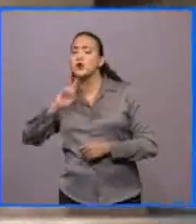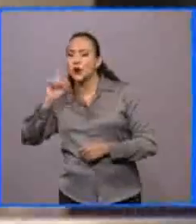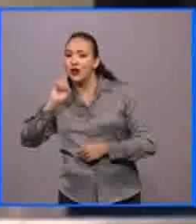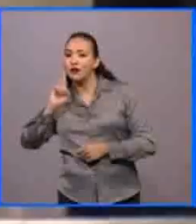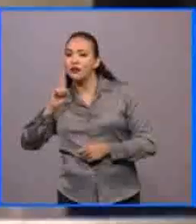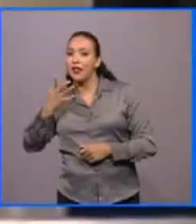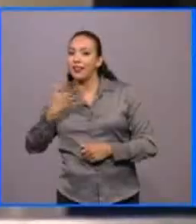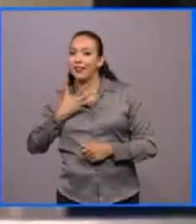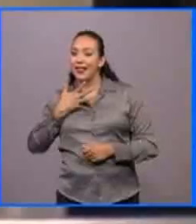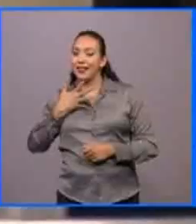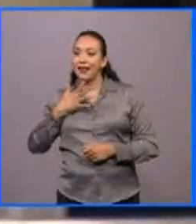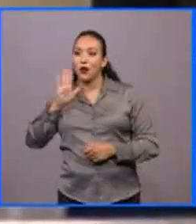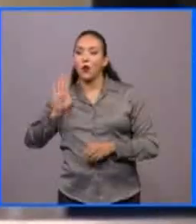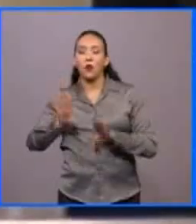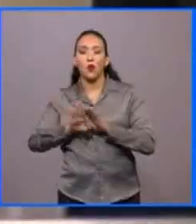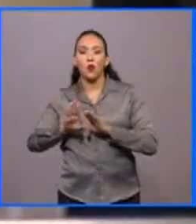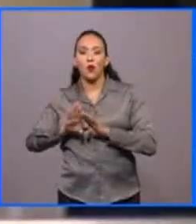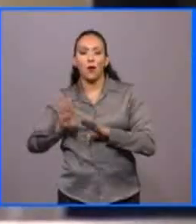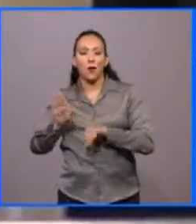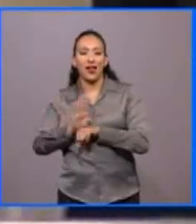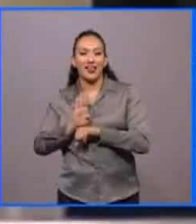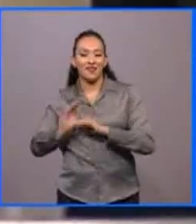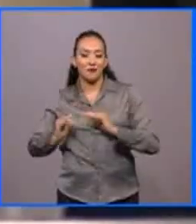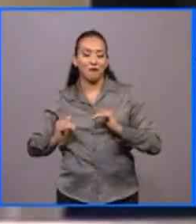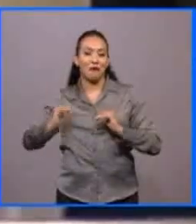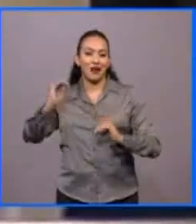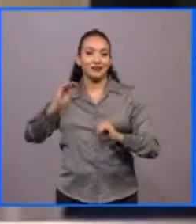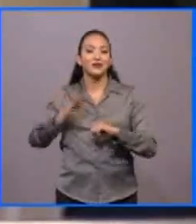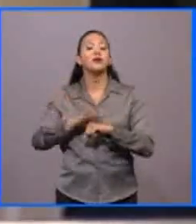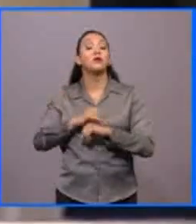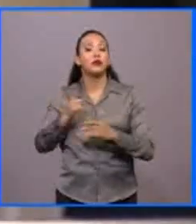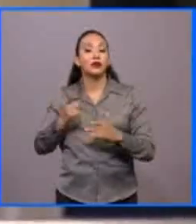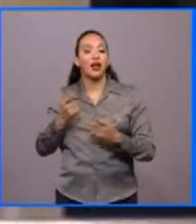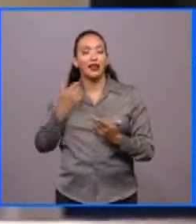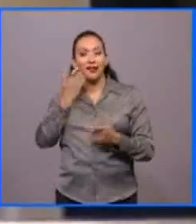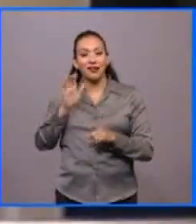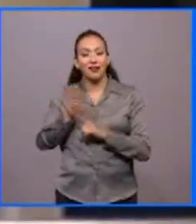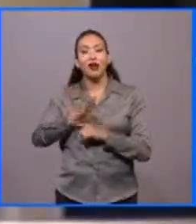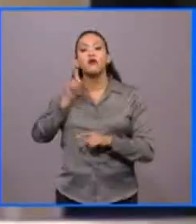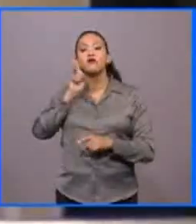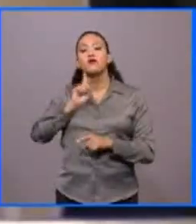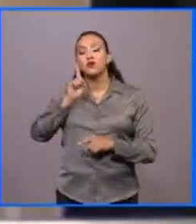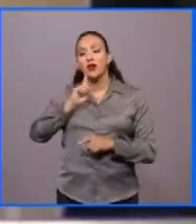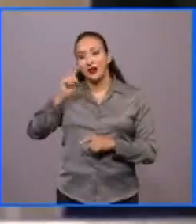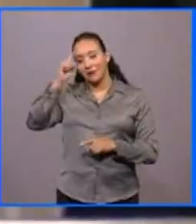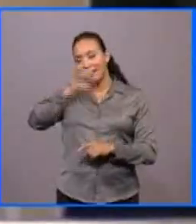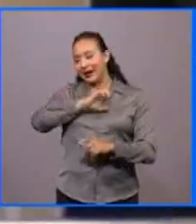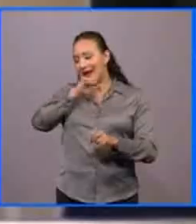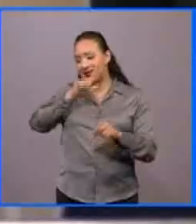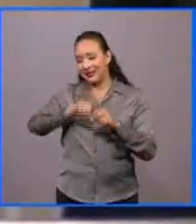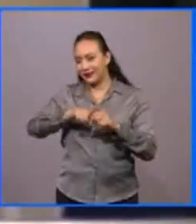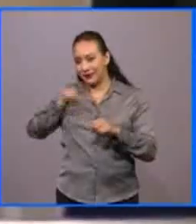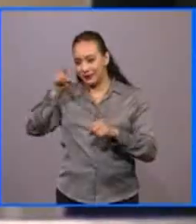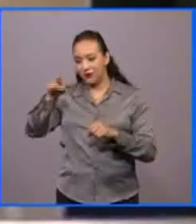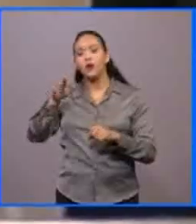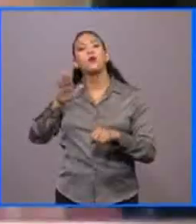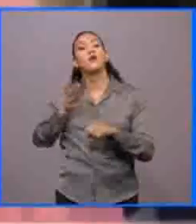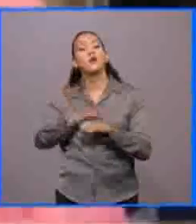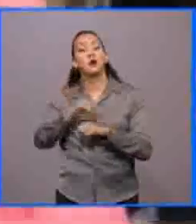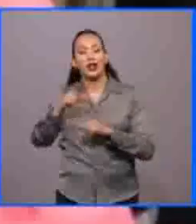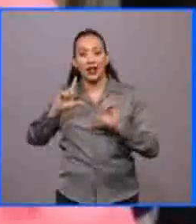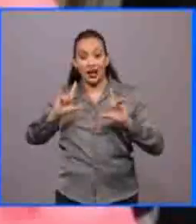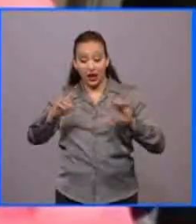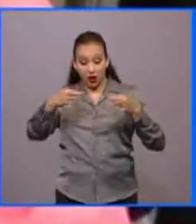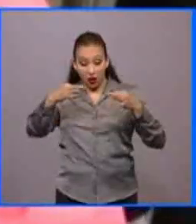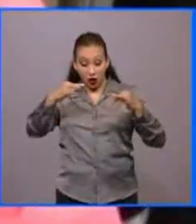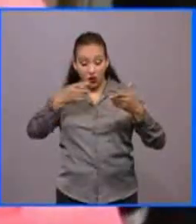tienen ventaja sobre los candidatos hombres al inducir a votar por una mujer en una especialidad determinada. Ello porque el modelo de la